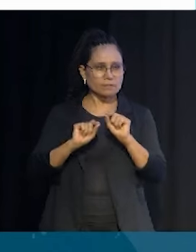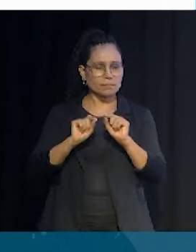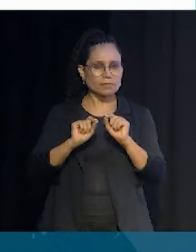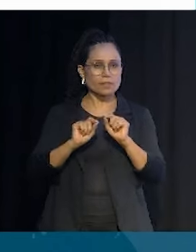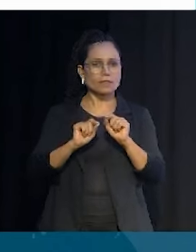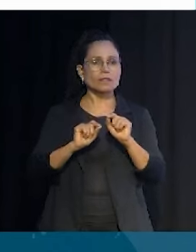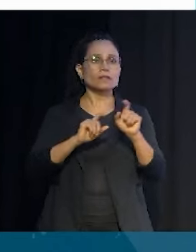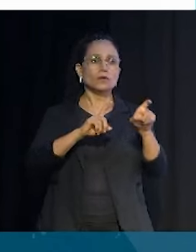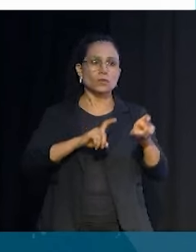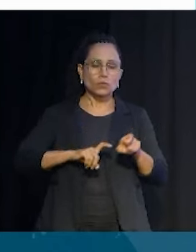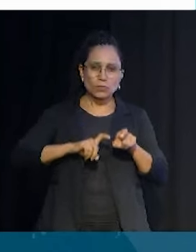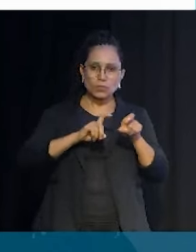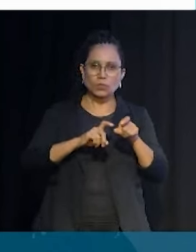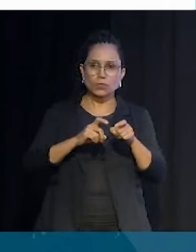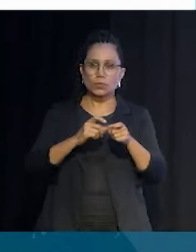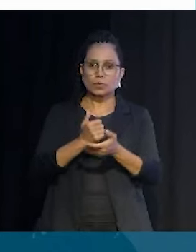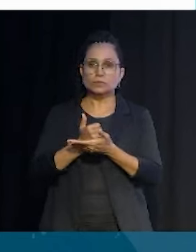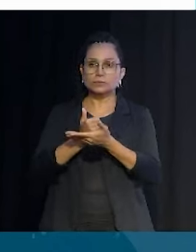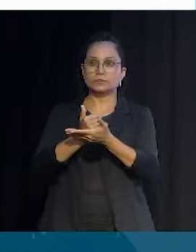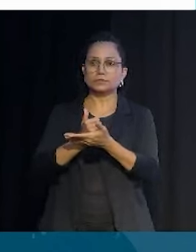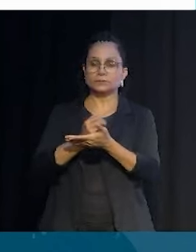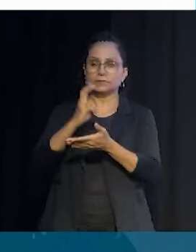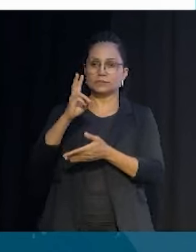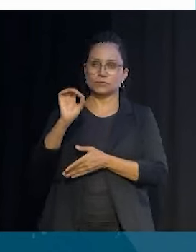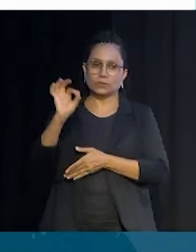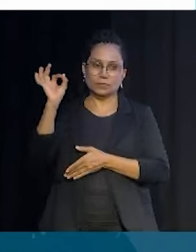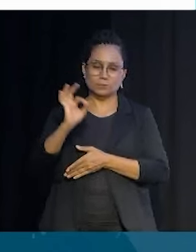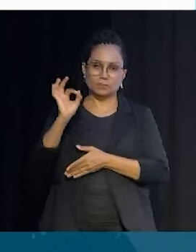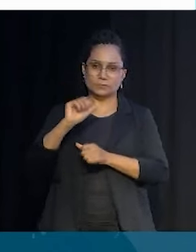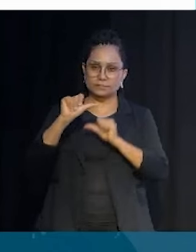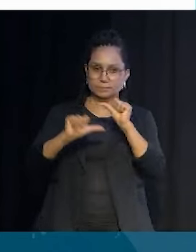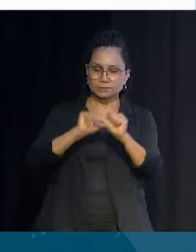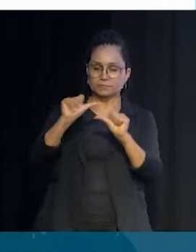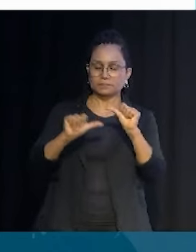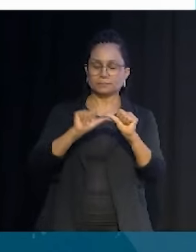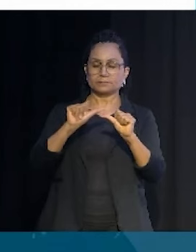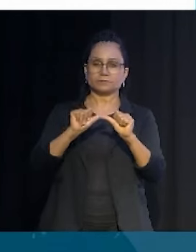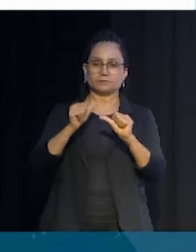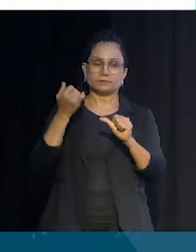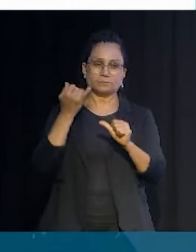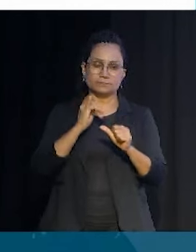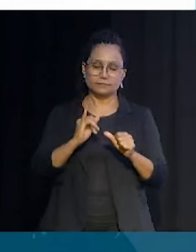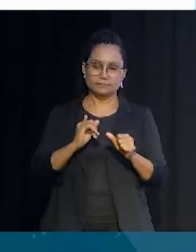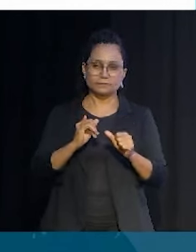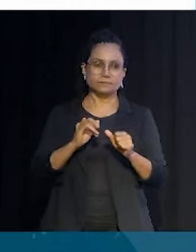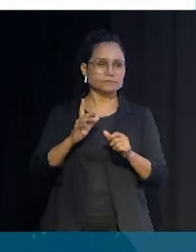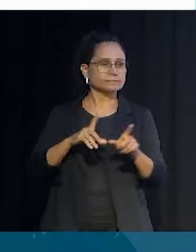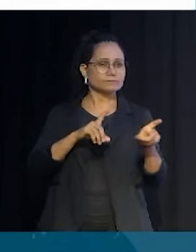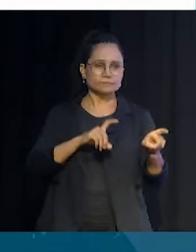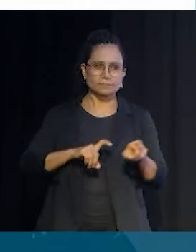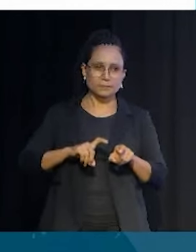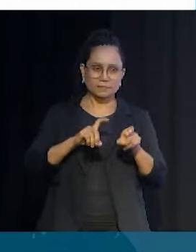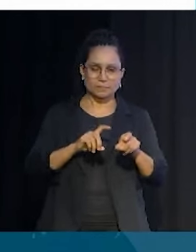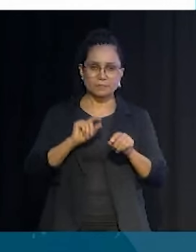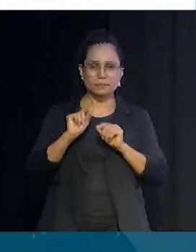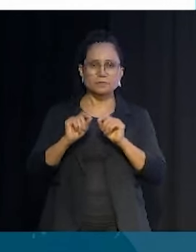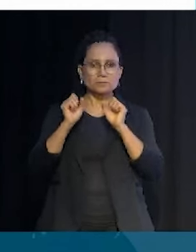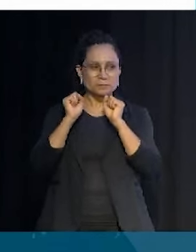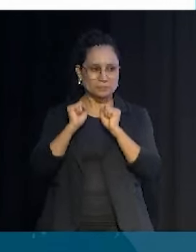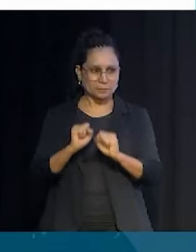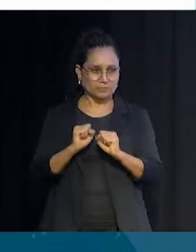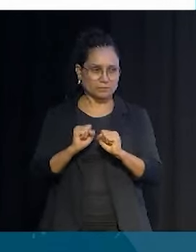9% de carbono. La agricultura contribuye con más de la mitad de la energía renovable del mundo. Eso es